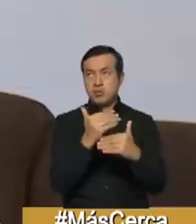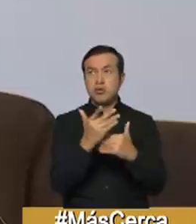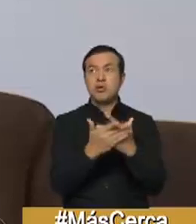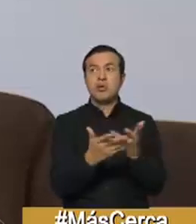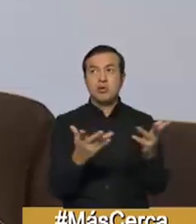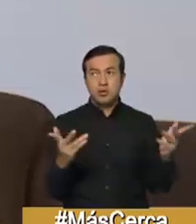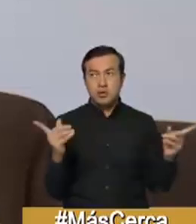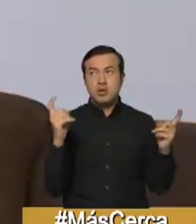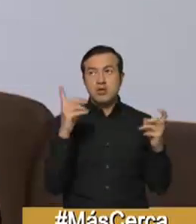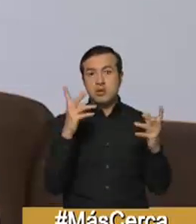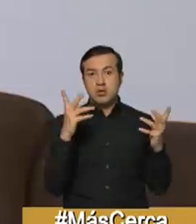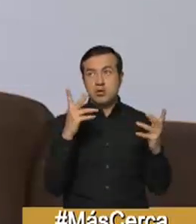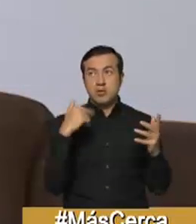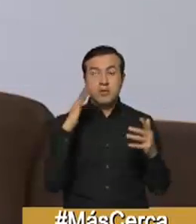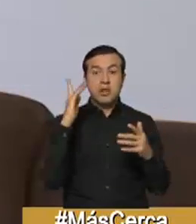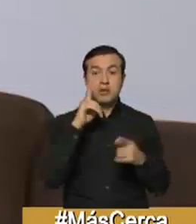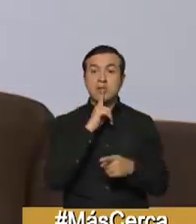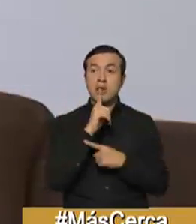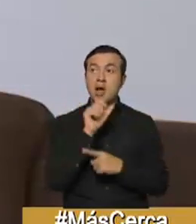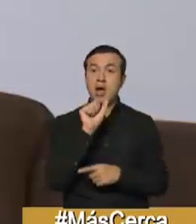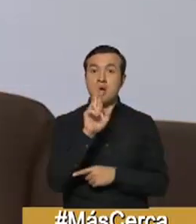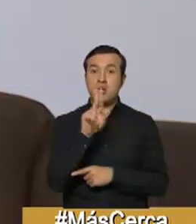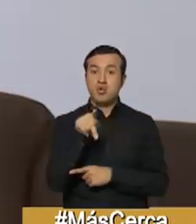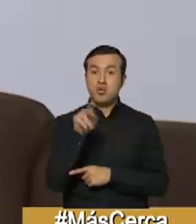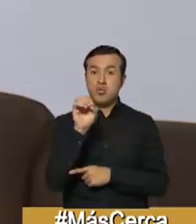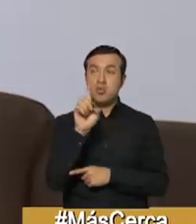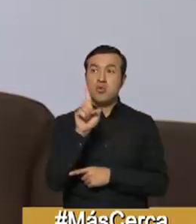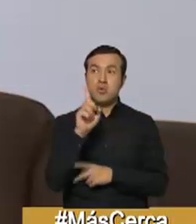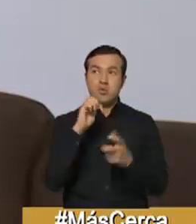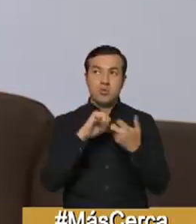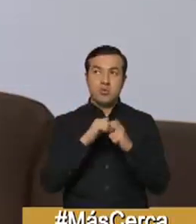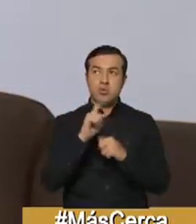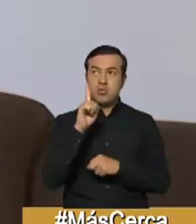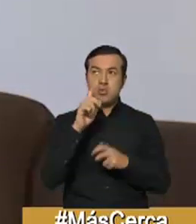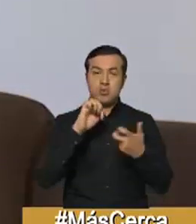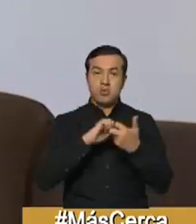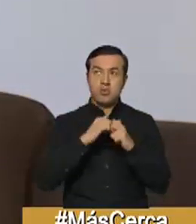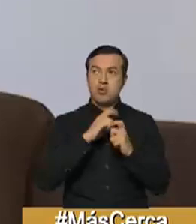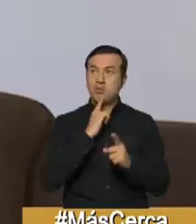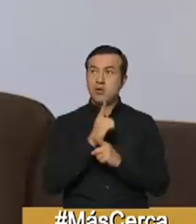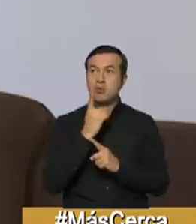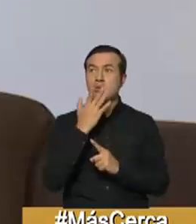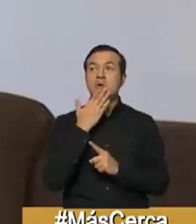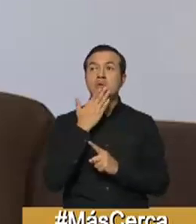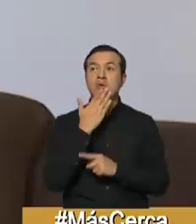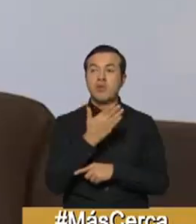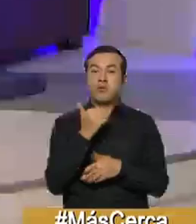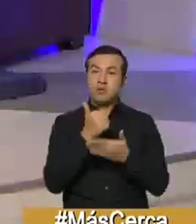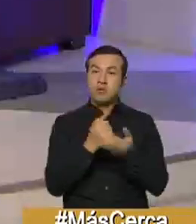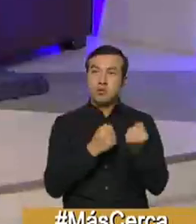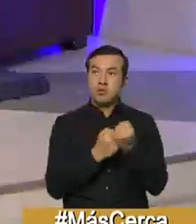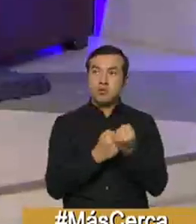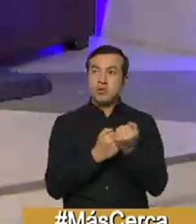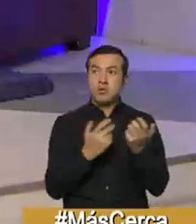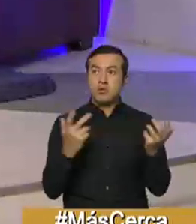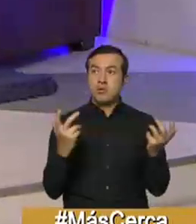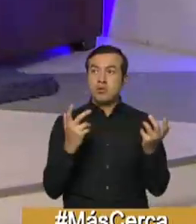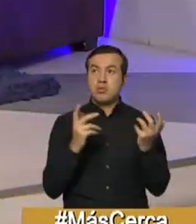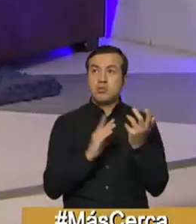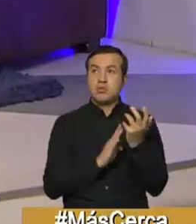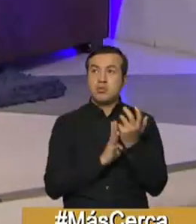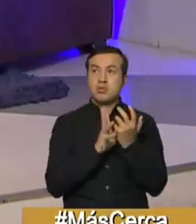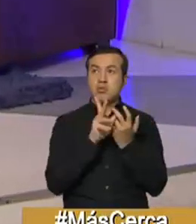crecimiento, porque además el arupo tiene un defecto que no sé cómo irlo corrigiendo. Él no tiene